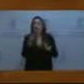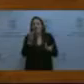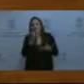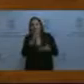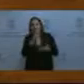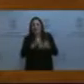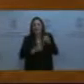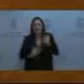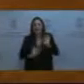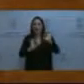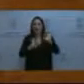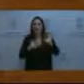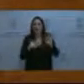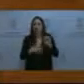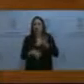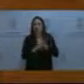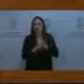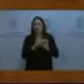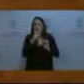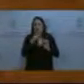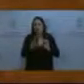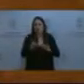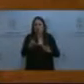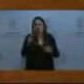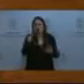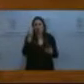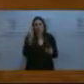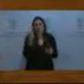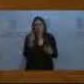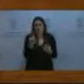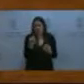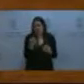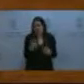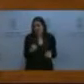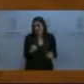años. Pero no creo que venga a cuento, seguir